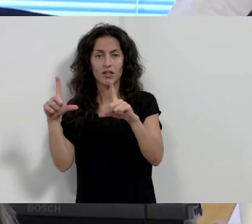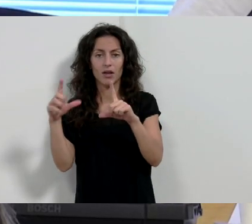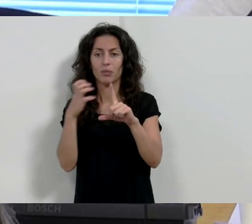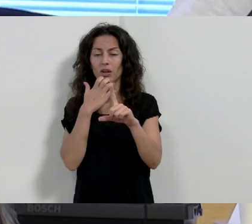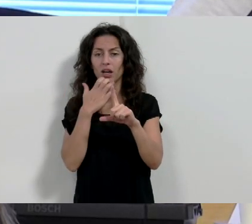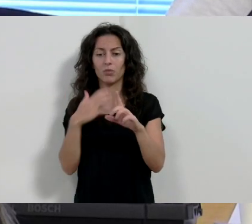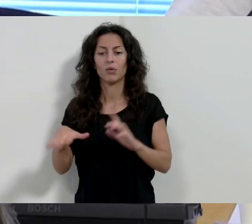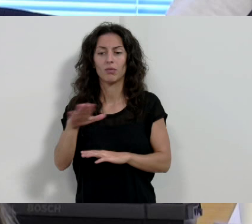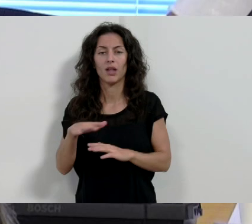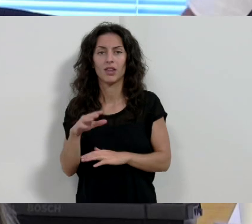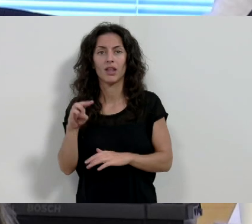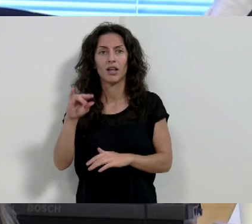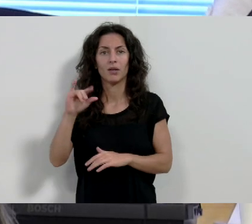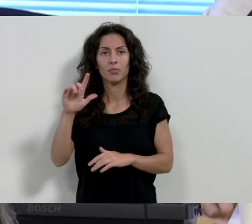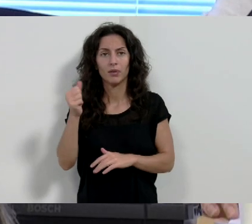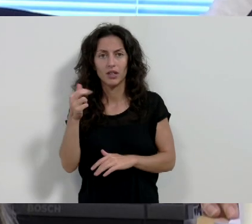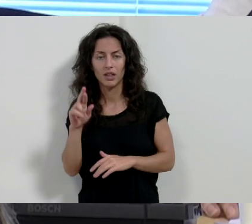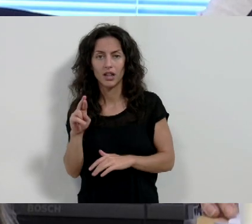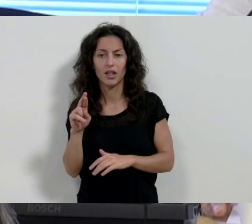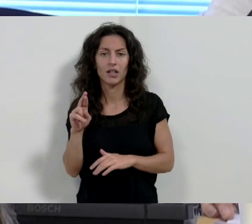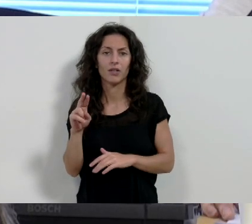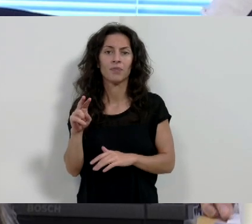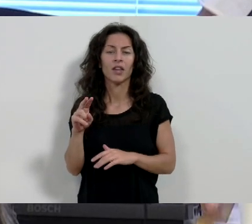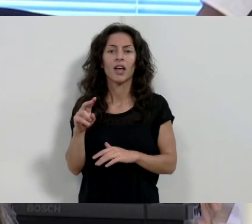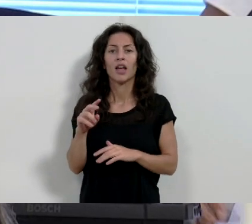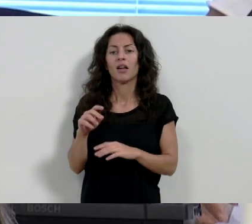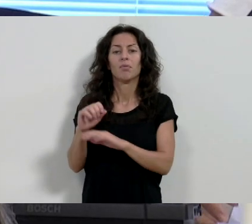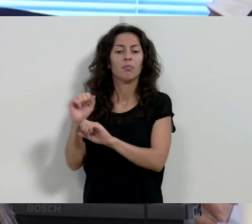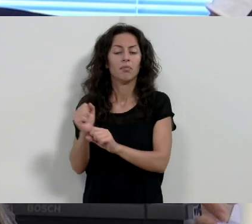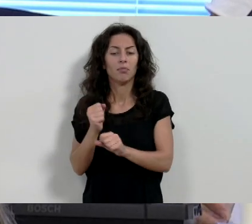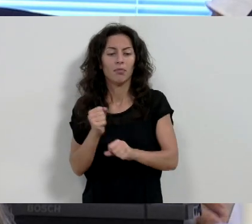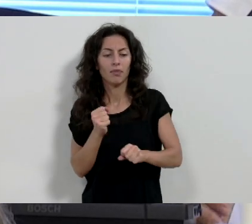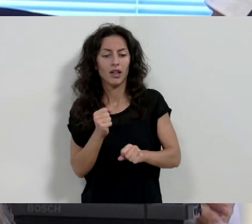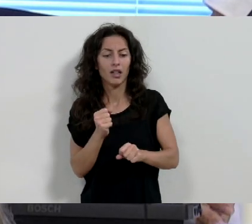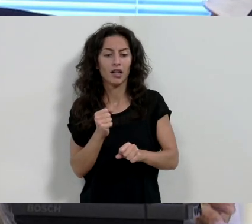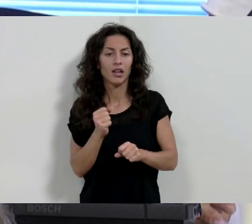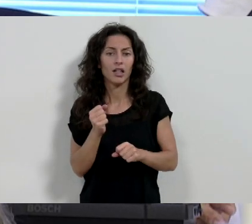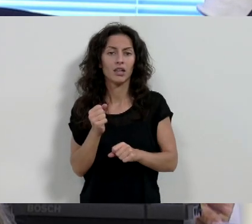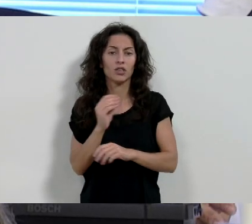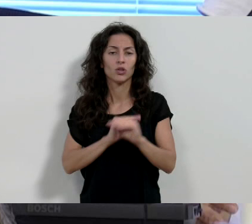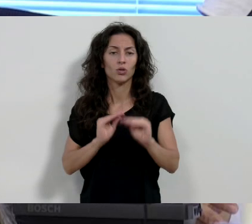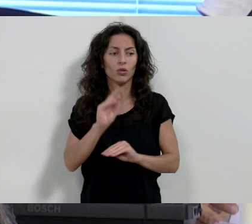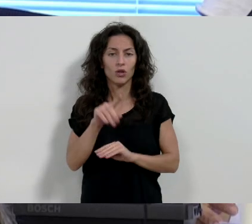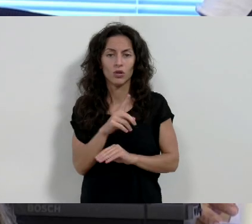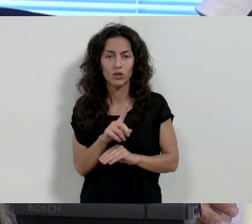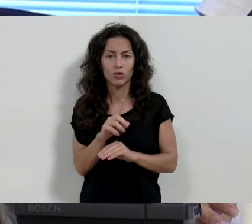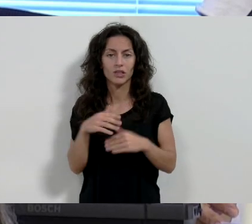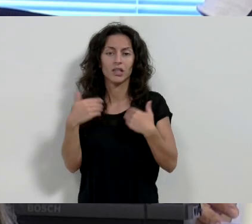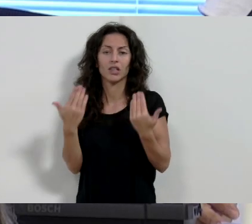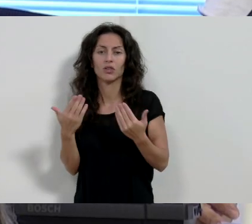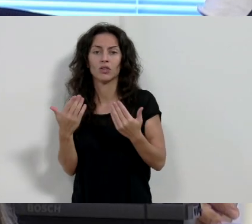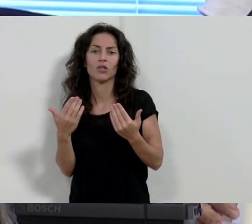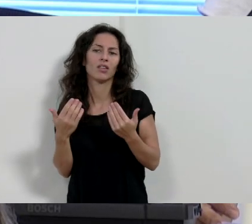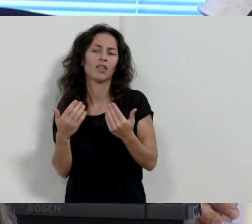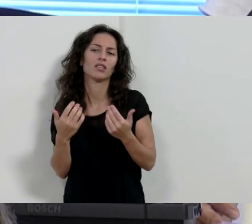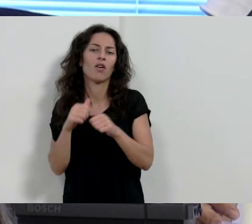que limpiar de otra manera, hay que hacerlo con otra fórmula. Todos y todas conocemos ejemplos,